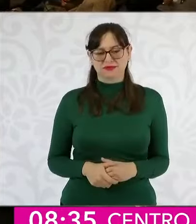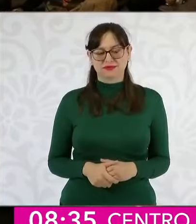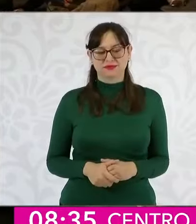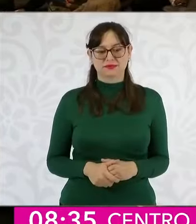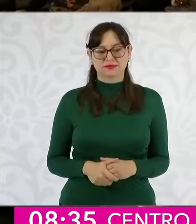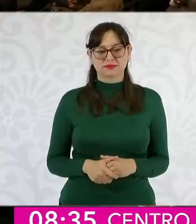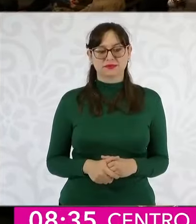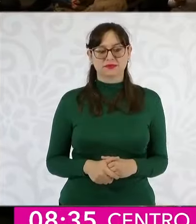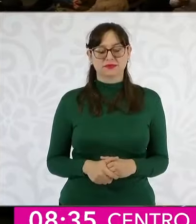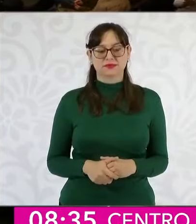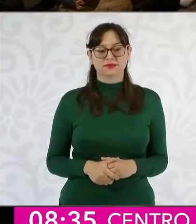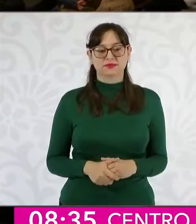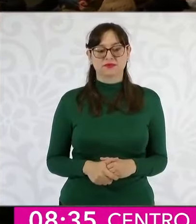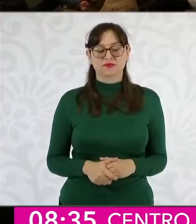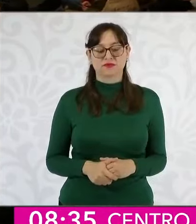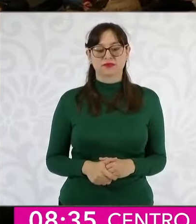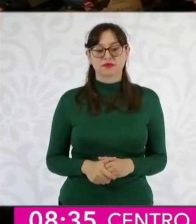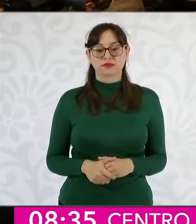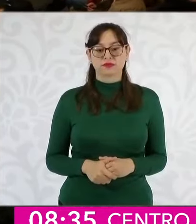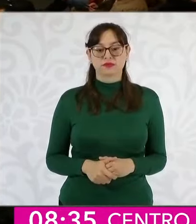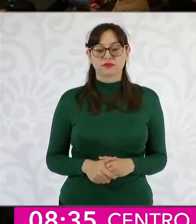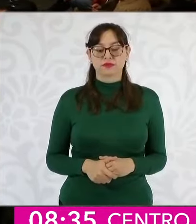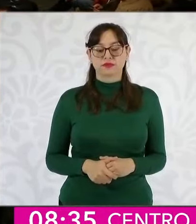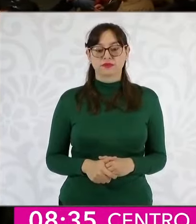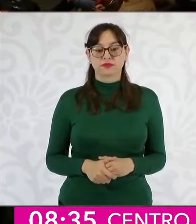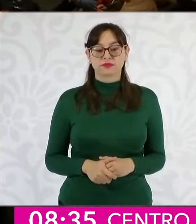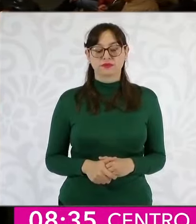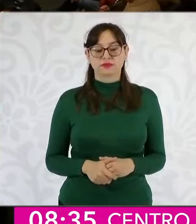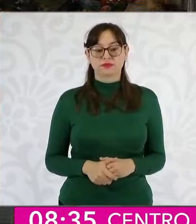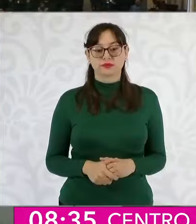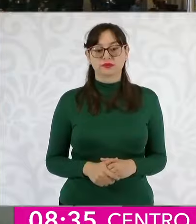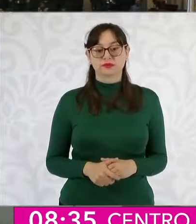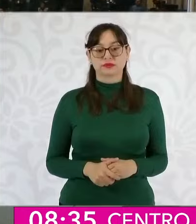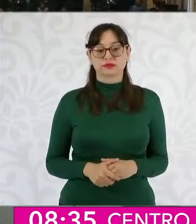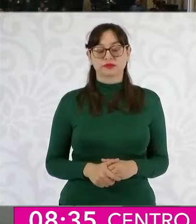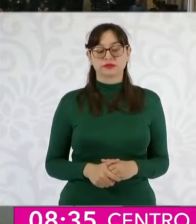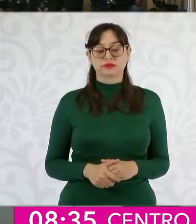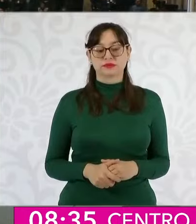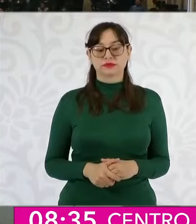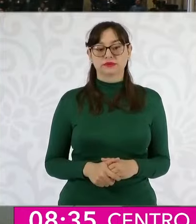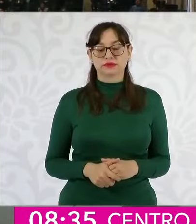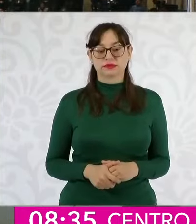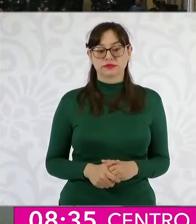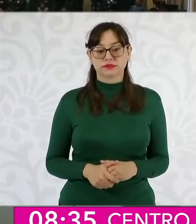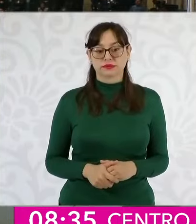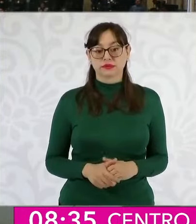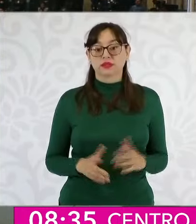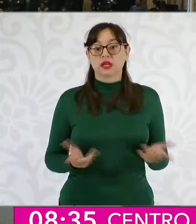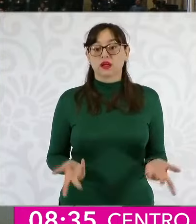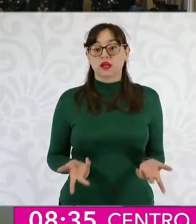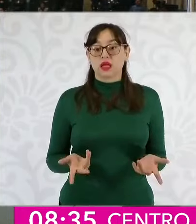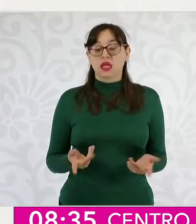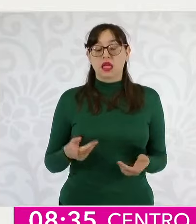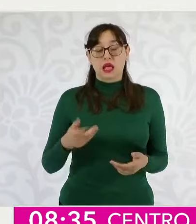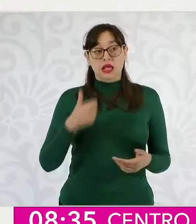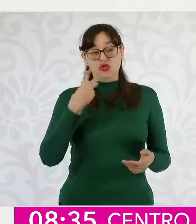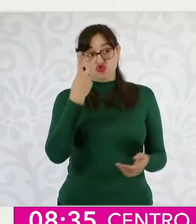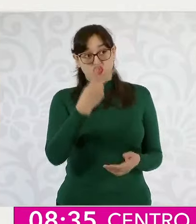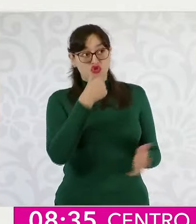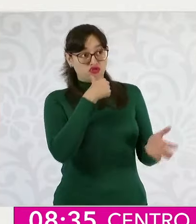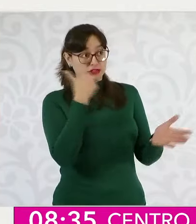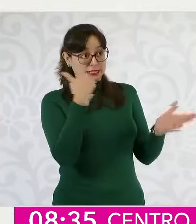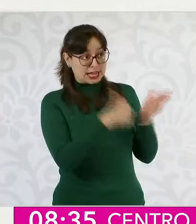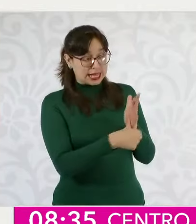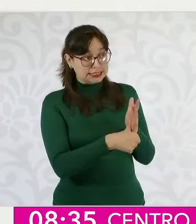Presidenta, ¿tú ha tenido alguna respuesta hasta ahora de las dos cartas que ya envió tanto a Canadá como a Estados Unidos? La de Canadá no la hemos